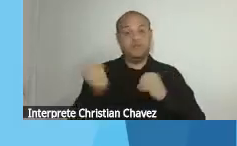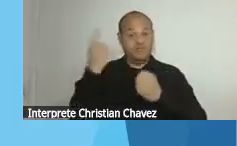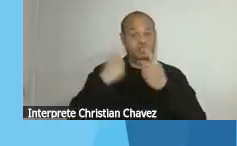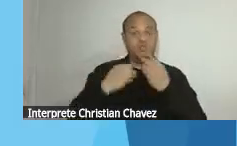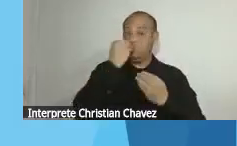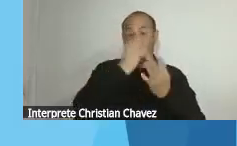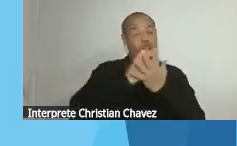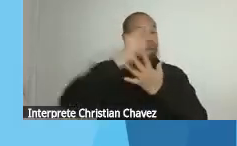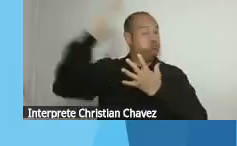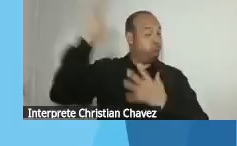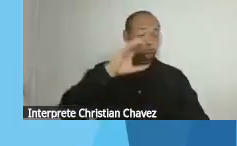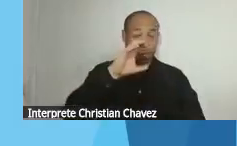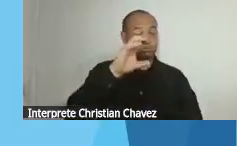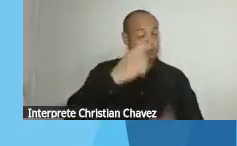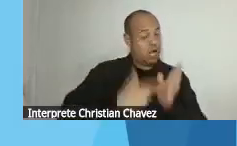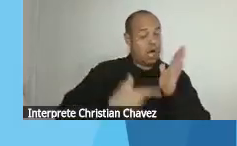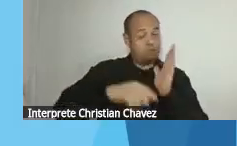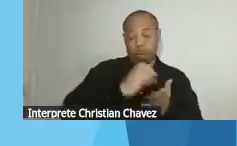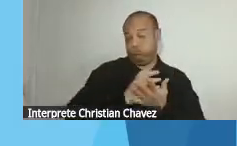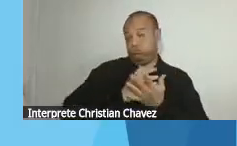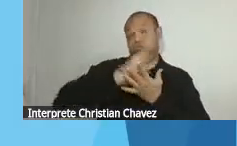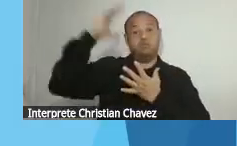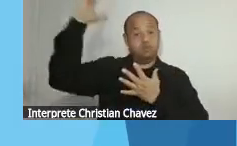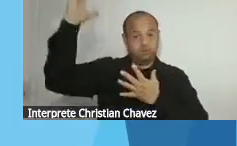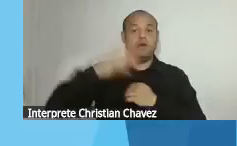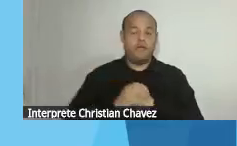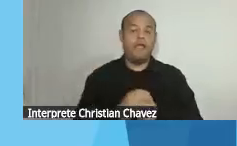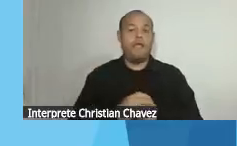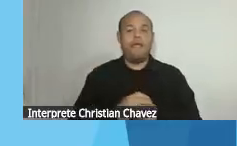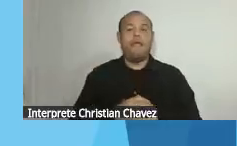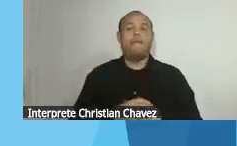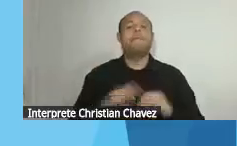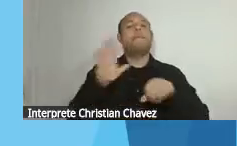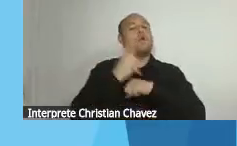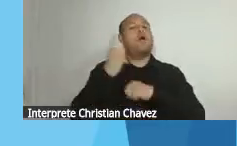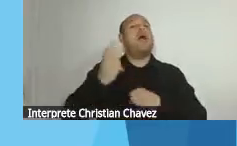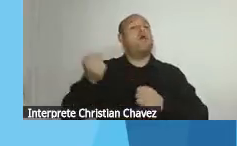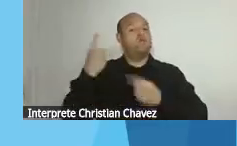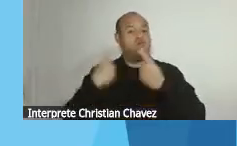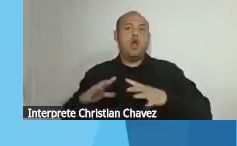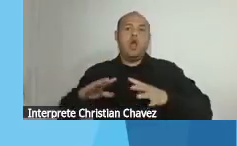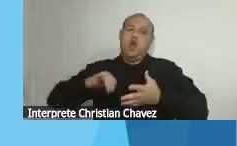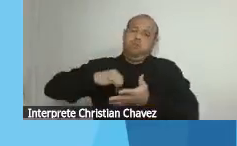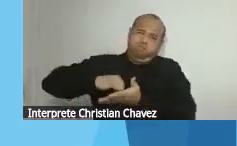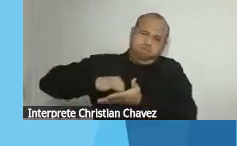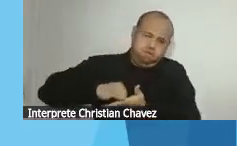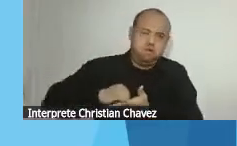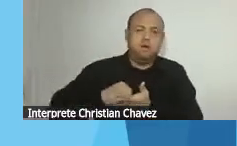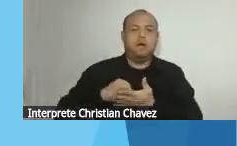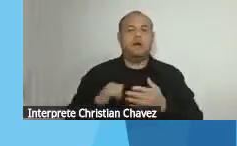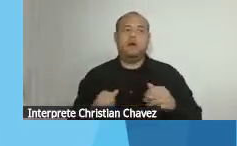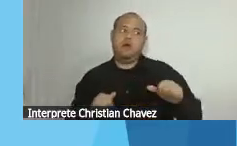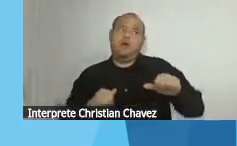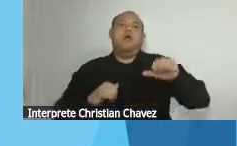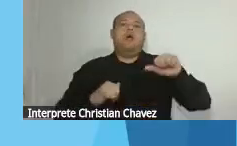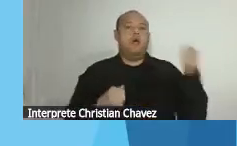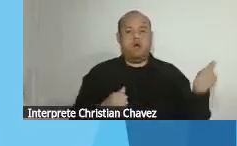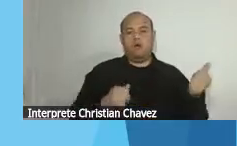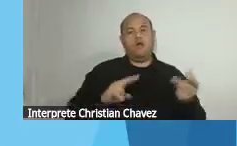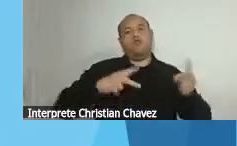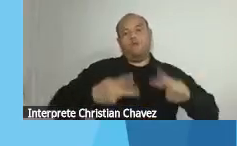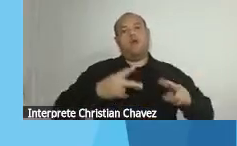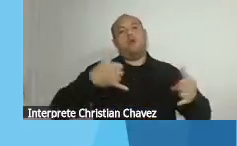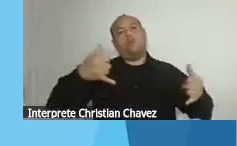¿sí? O una deficiencia de peso, ¿sí? Para que no esté en sobrepeso, obesidad y para que no esté en desnutrición. Entonces aquí tiene